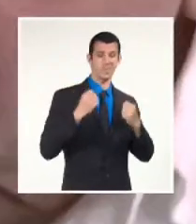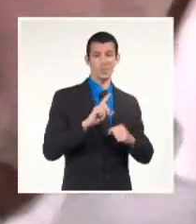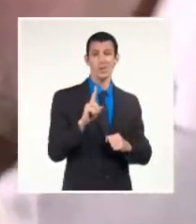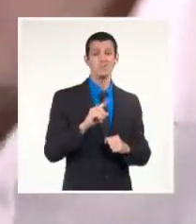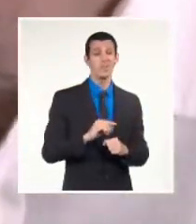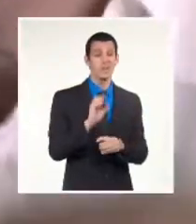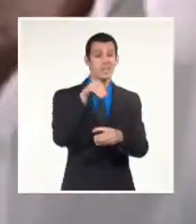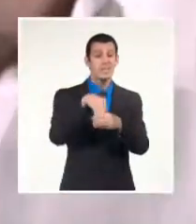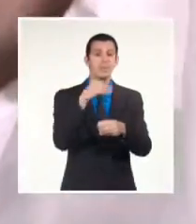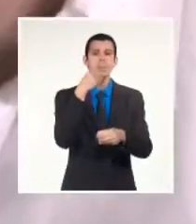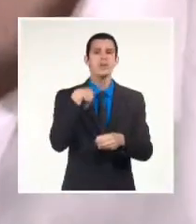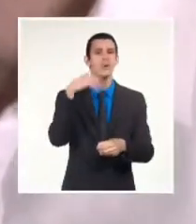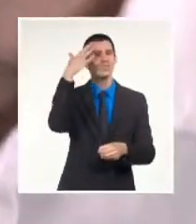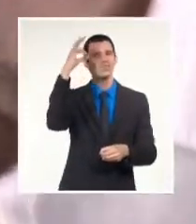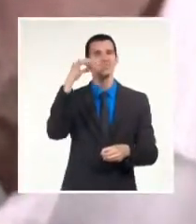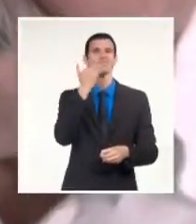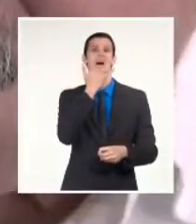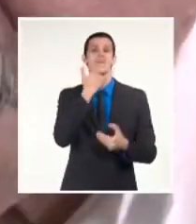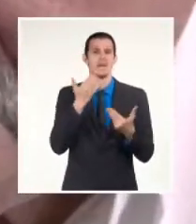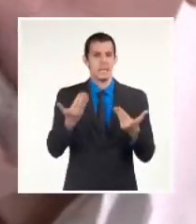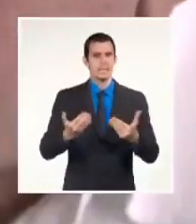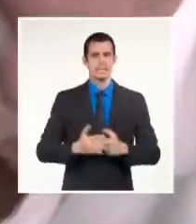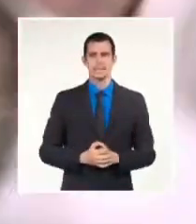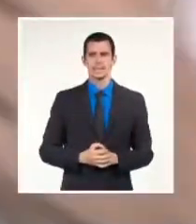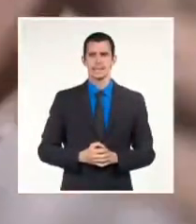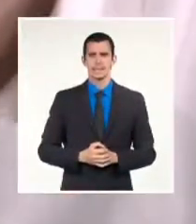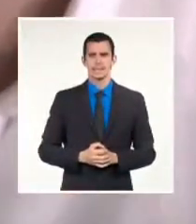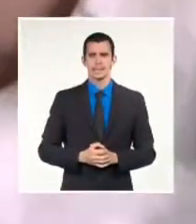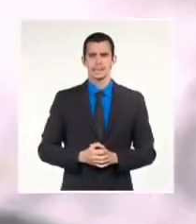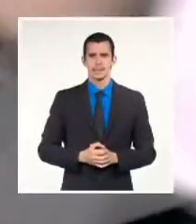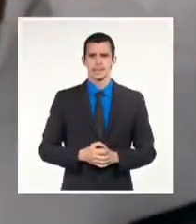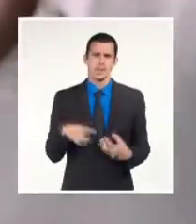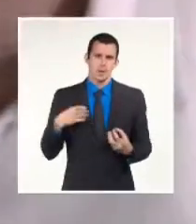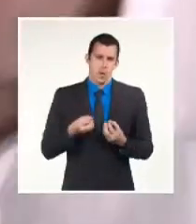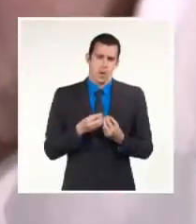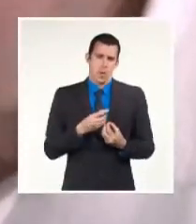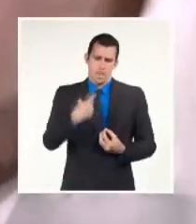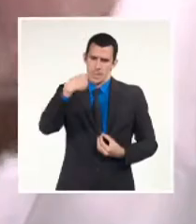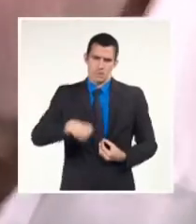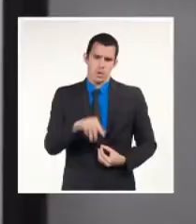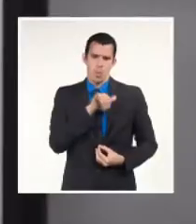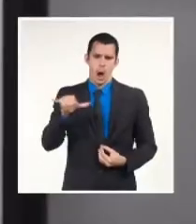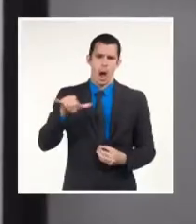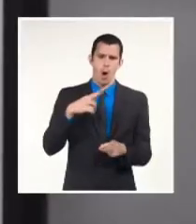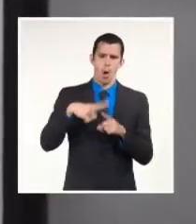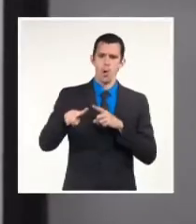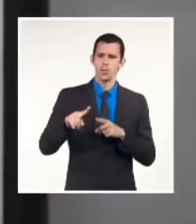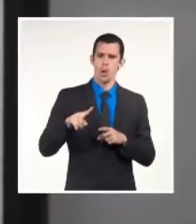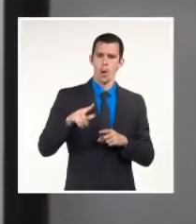Bueno, y era natural, yo era un ser natural, con todas las necesidades de cualquiera.